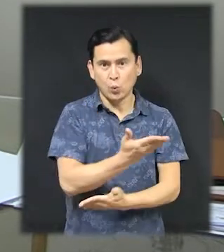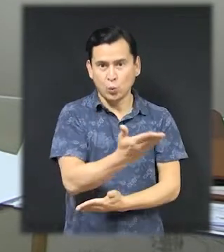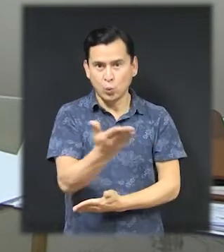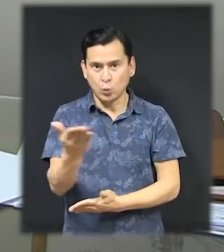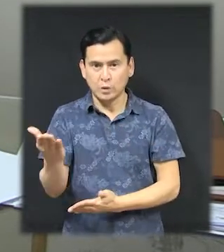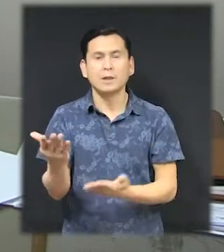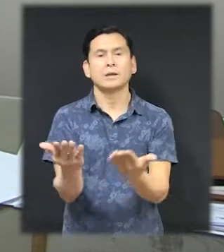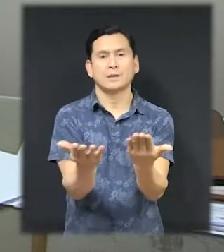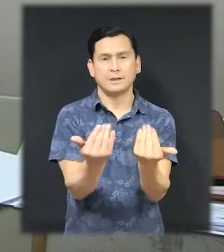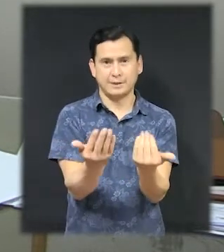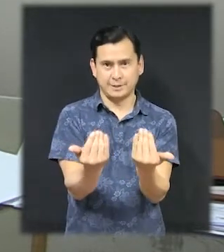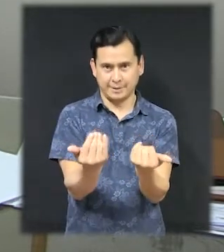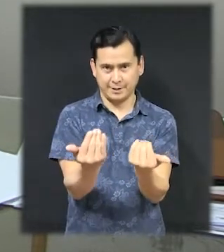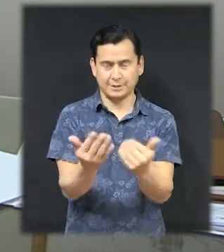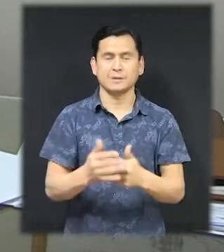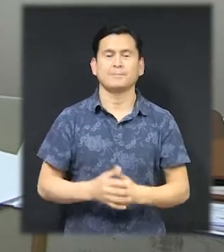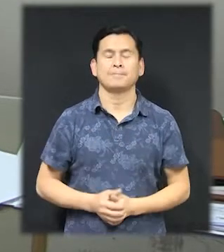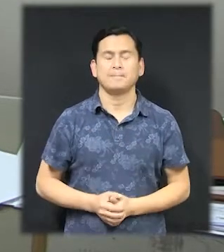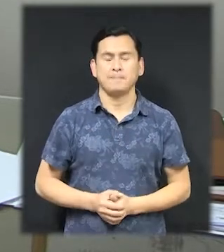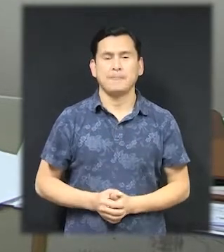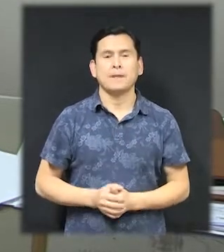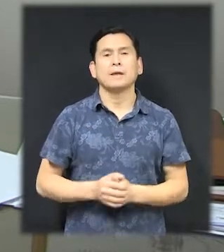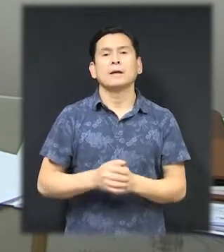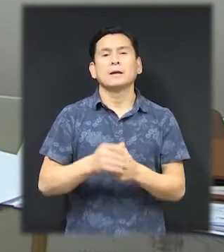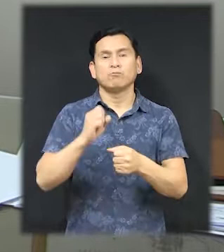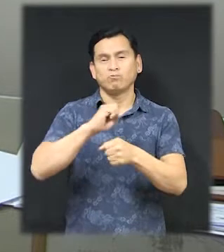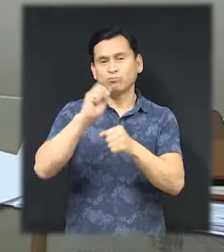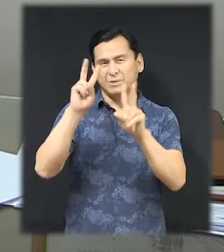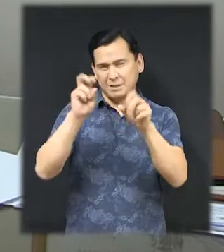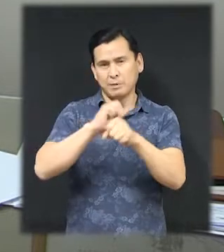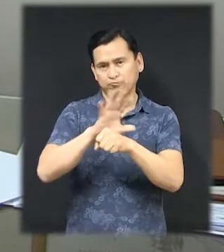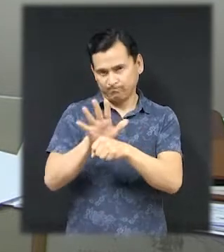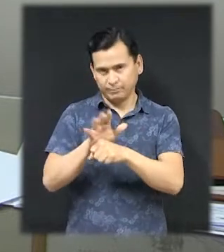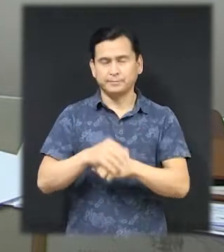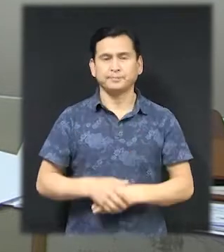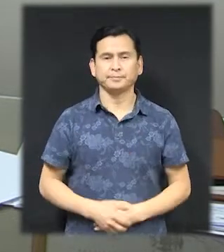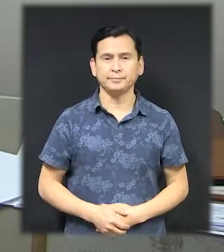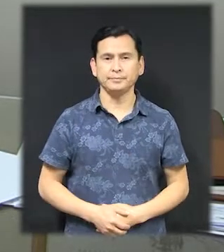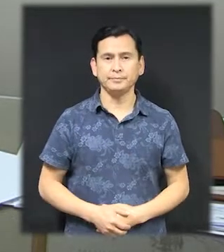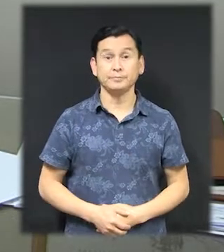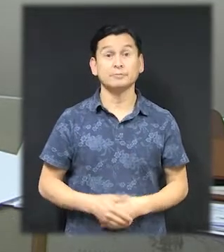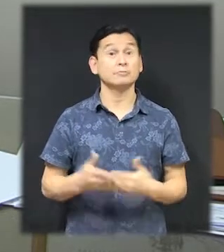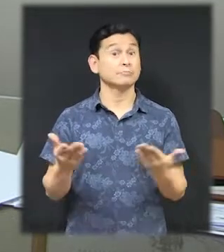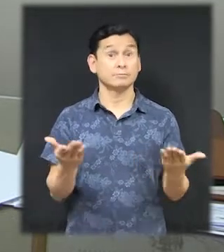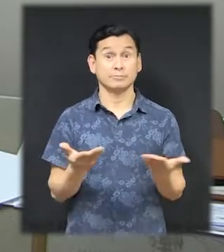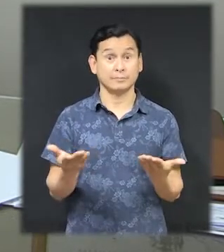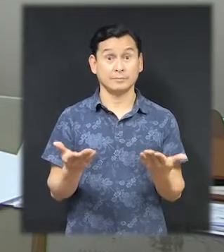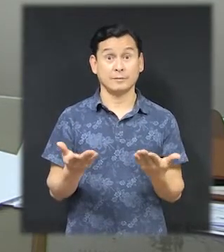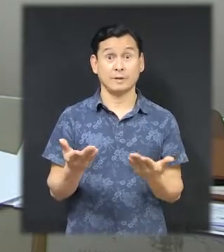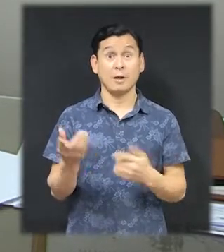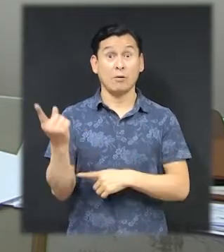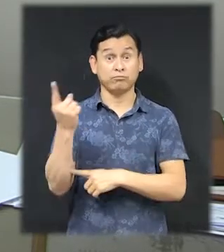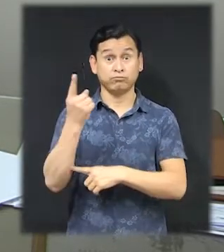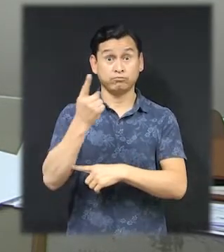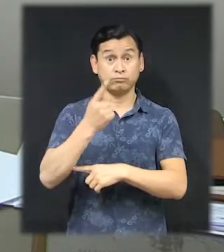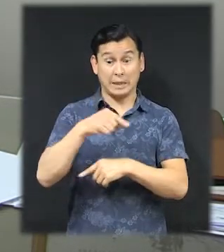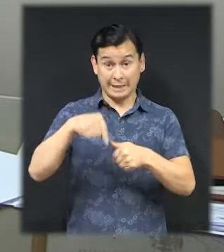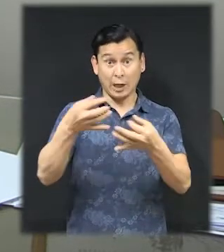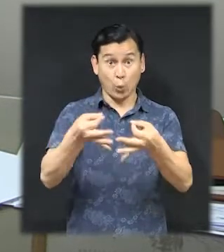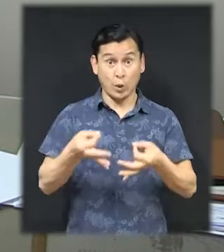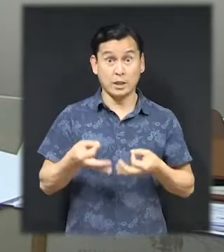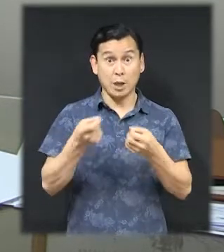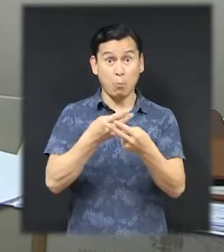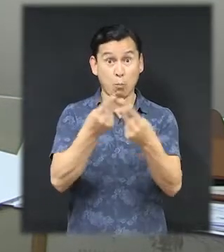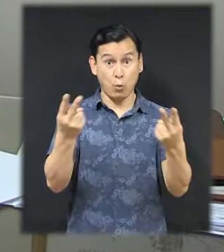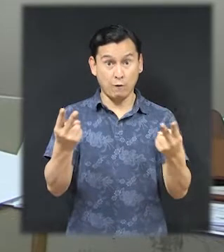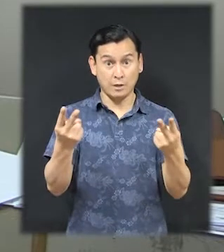que nos obliga a atender la pandemia de COVID-19. Es así que durante esta cuenta